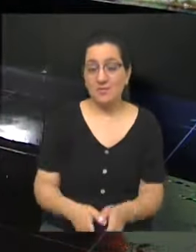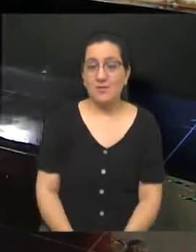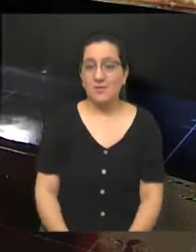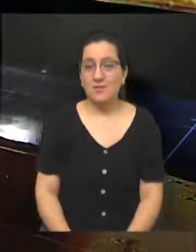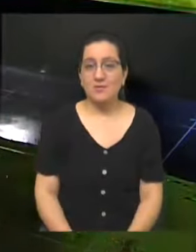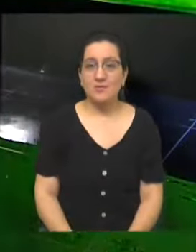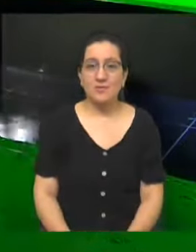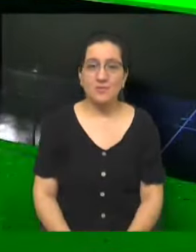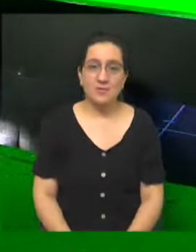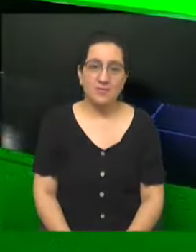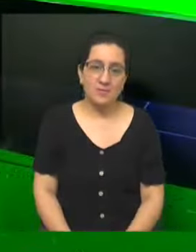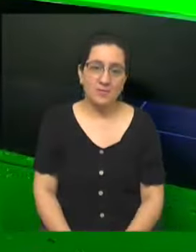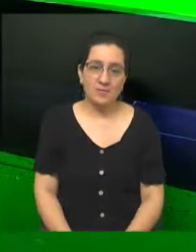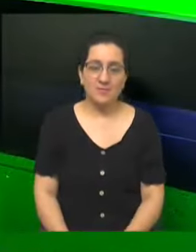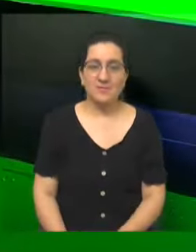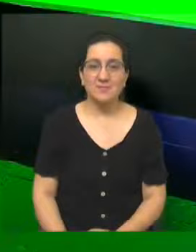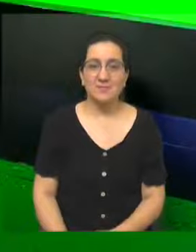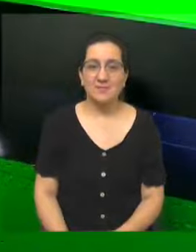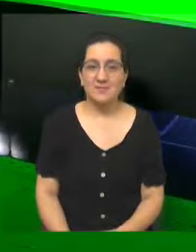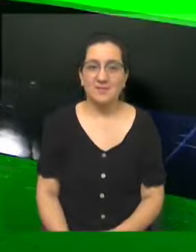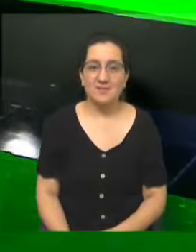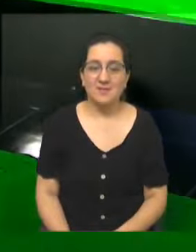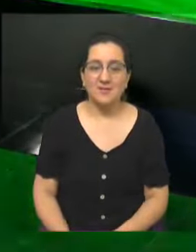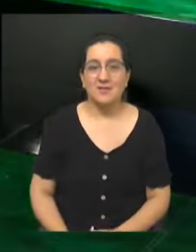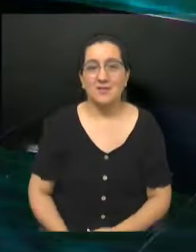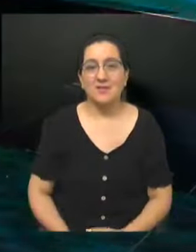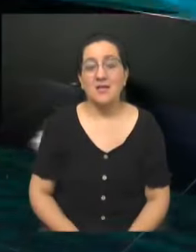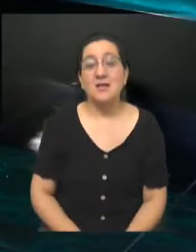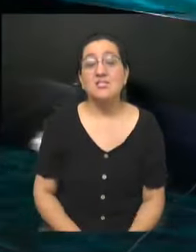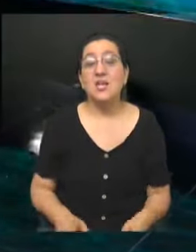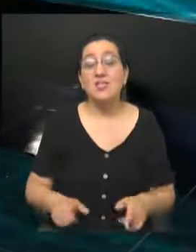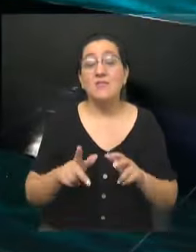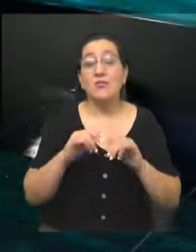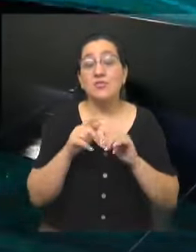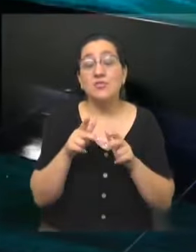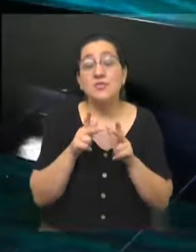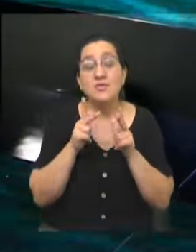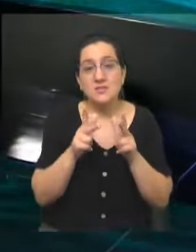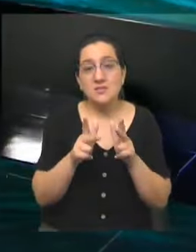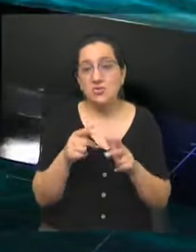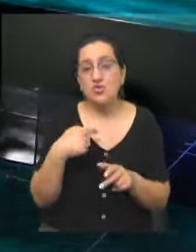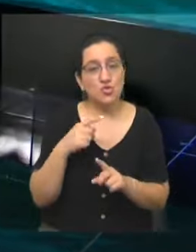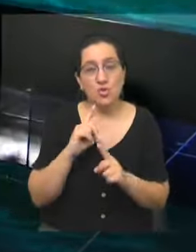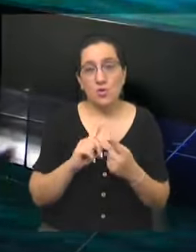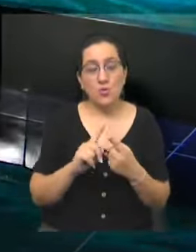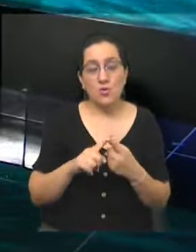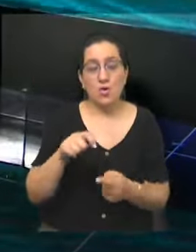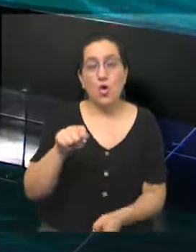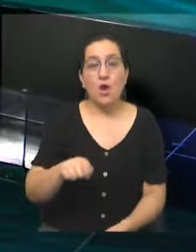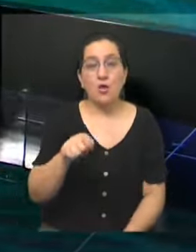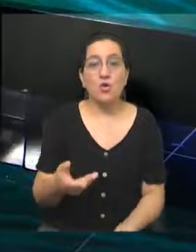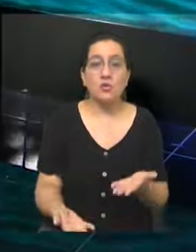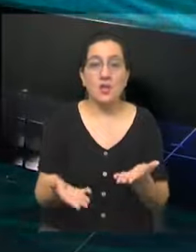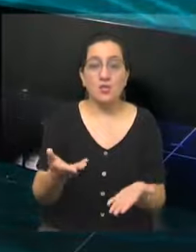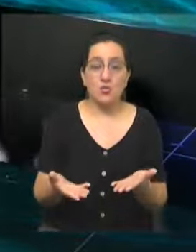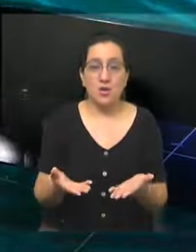qué dijo este carnaval, pero no importa. ¿Y saben qué? Lo tengo que decir públicamente, yo discrepo con la Corte Electoral, discrepo con el sistema electoral de este